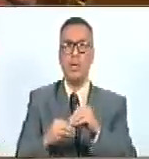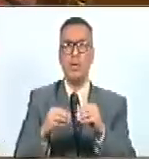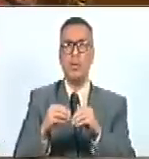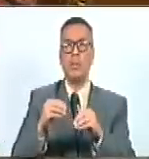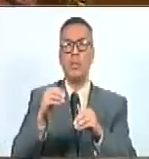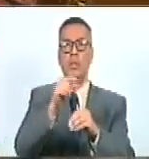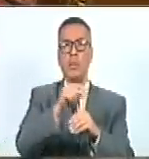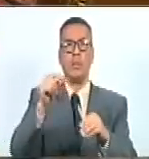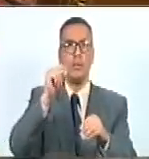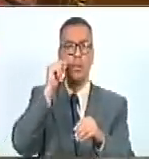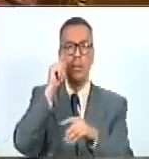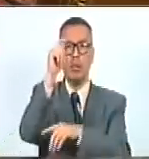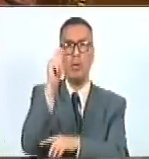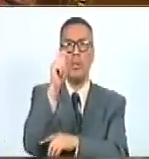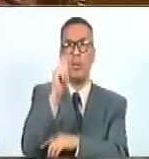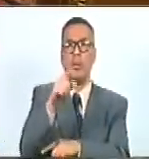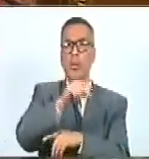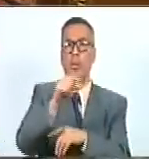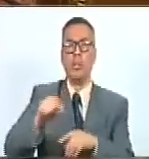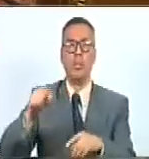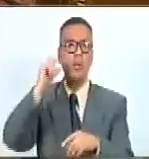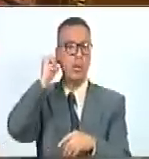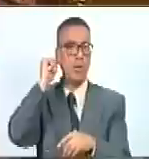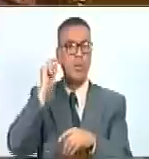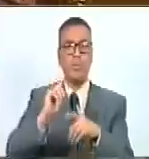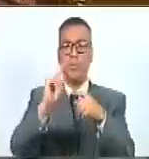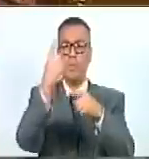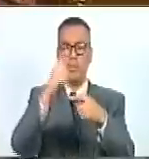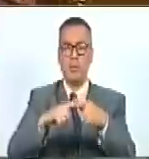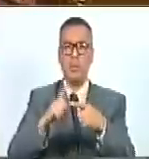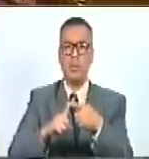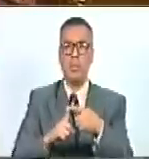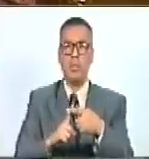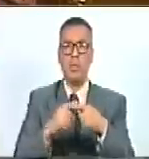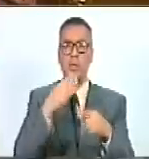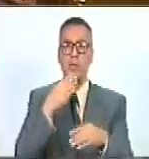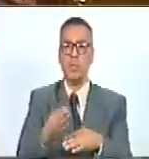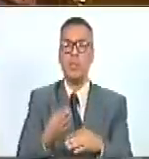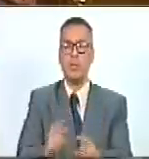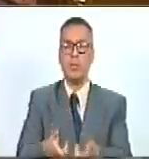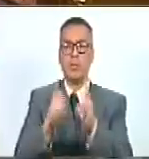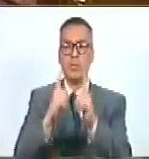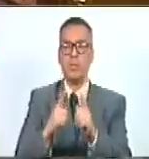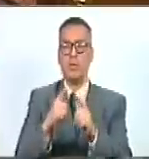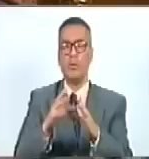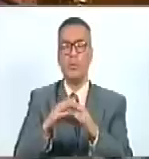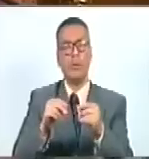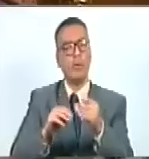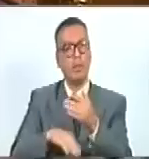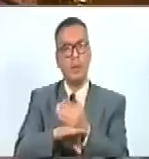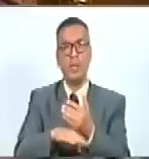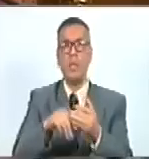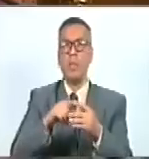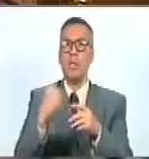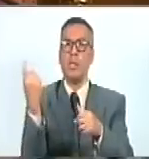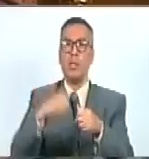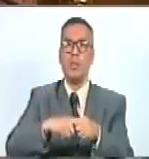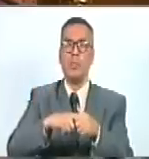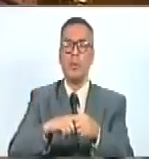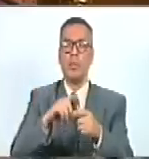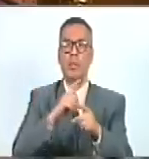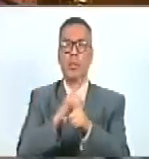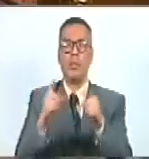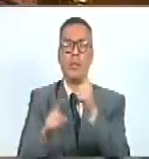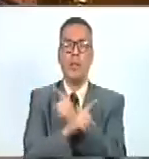ciudadanas diputadas y los ciudadanos diputados principales solicitando permiso para ausentarse e incorporar a sus